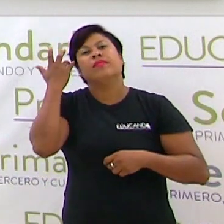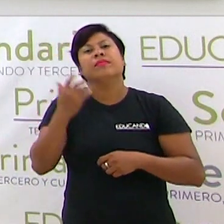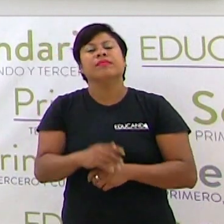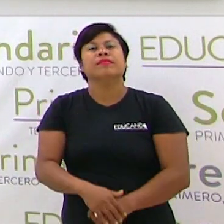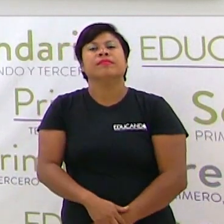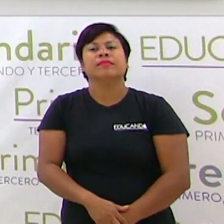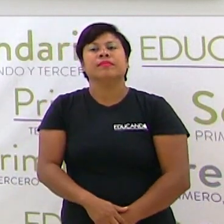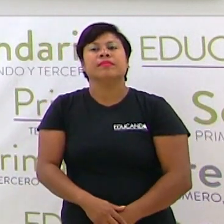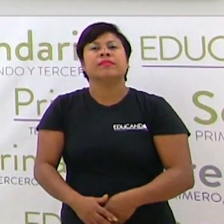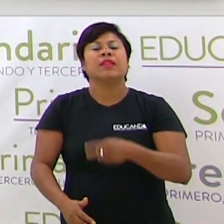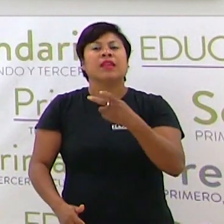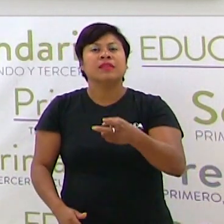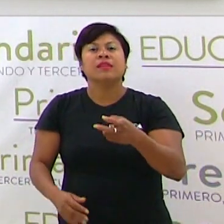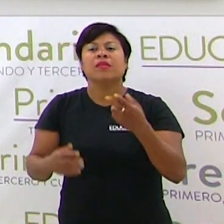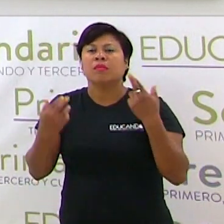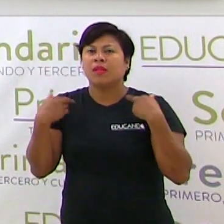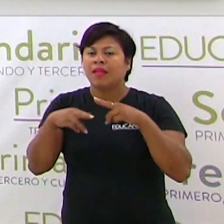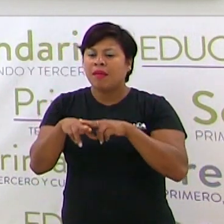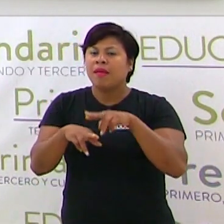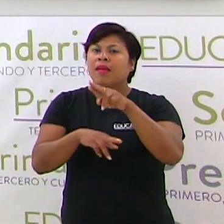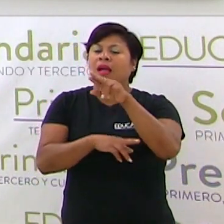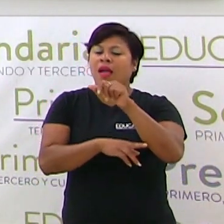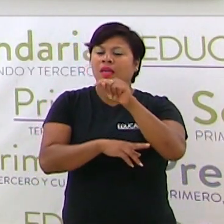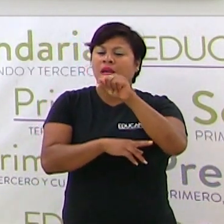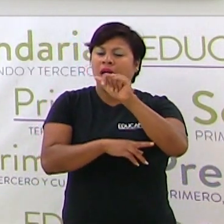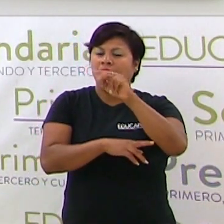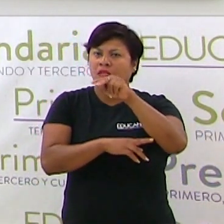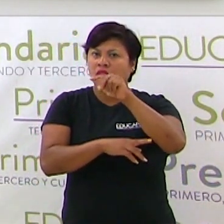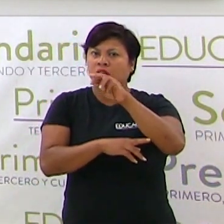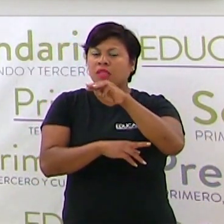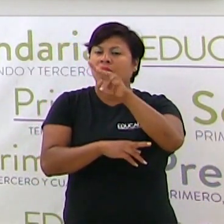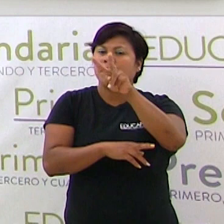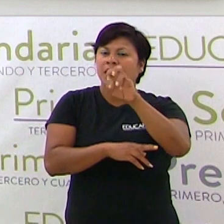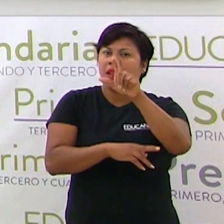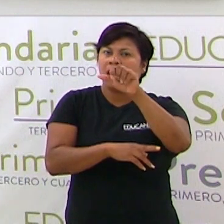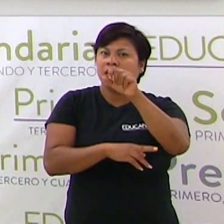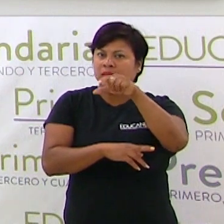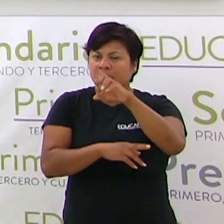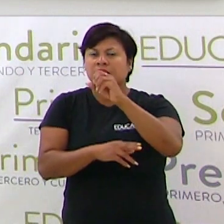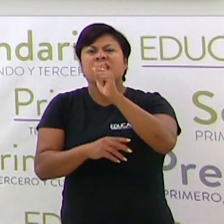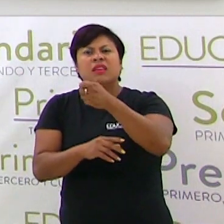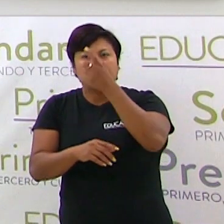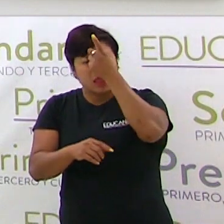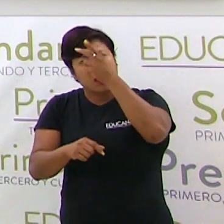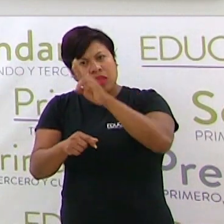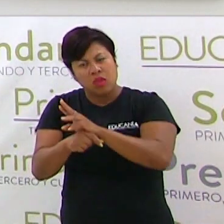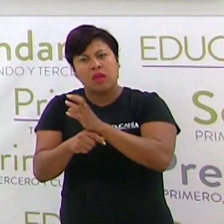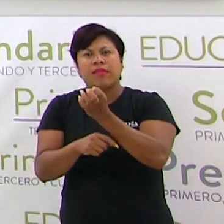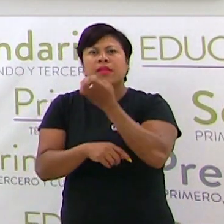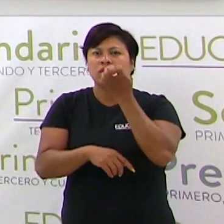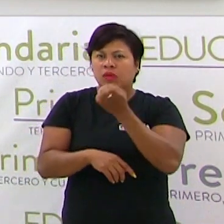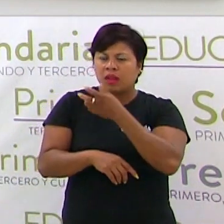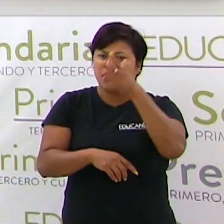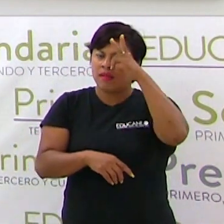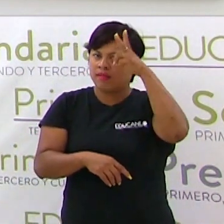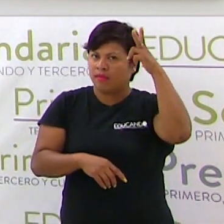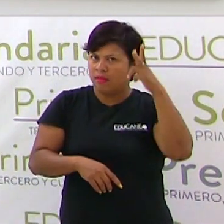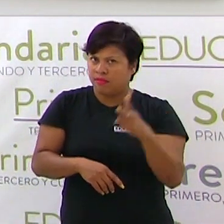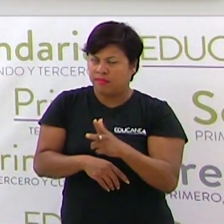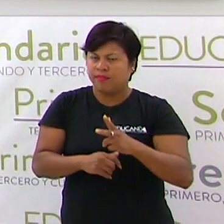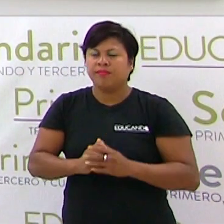En este caso es la profesora Antonieta Velázquez Romero, directora de la Escuela Primaria Miguel Hidalgo.